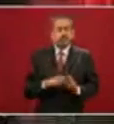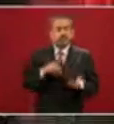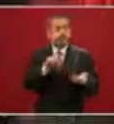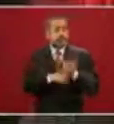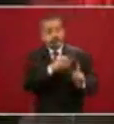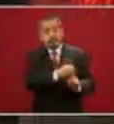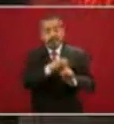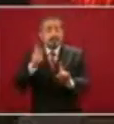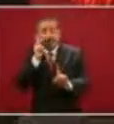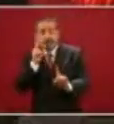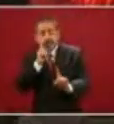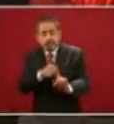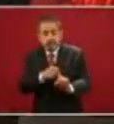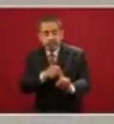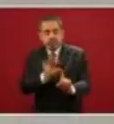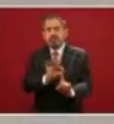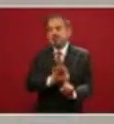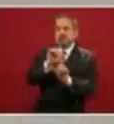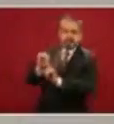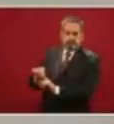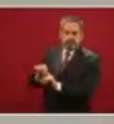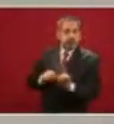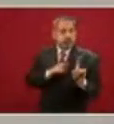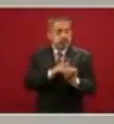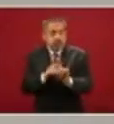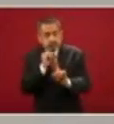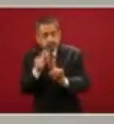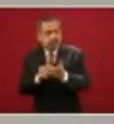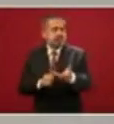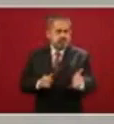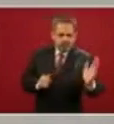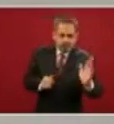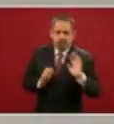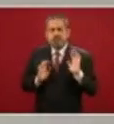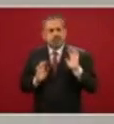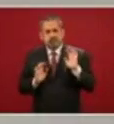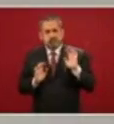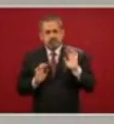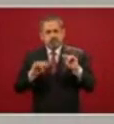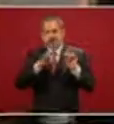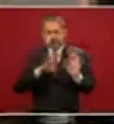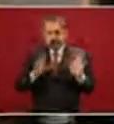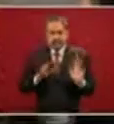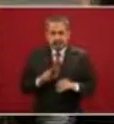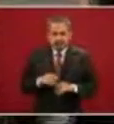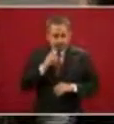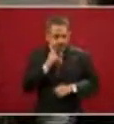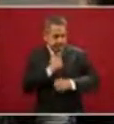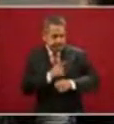le hace la prueba pasa a la categoría de caso descartado, porque la explicación de